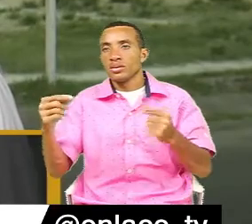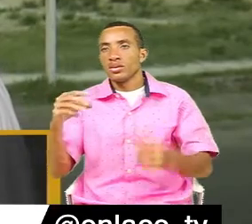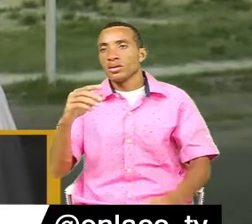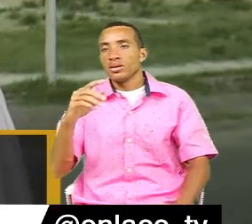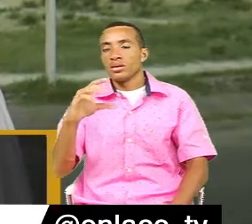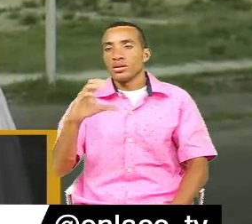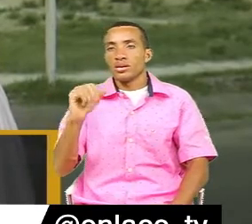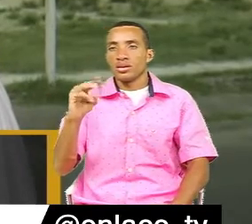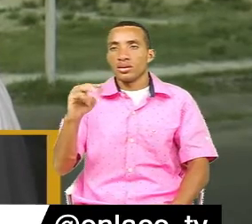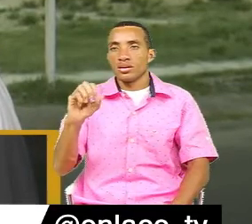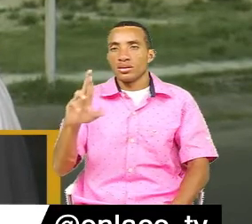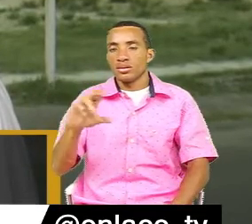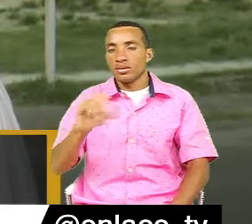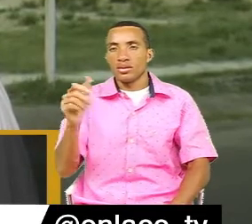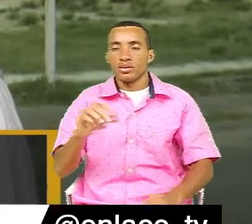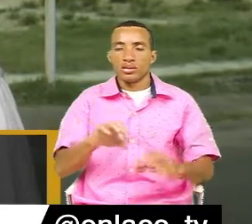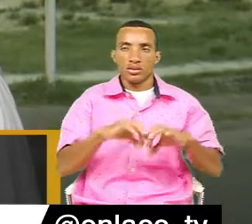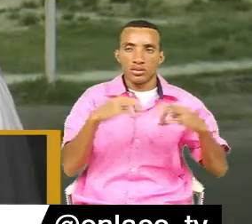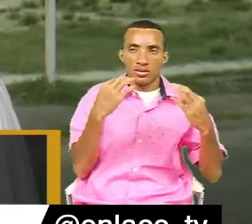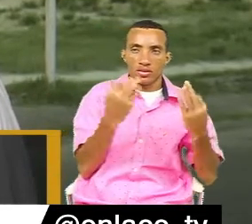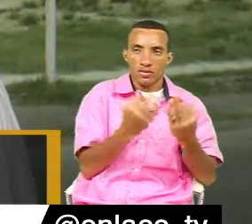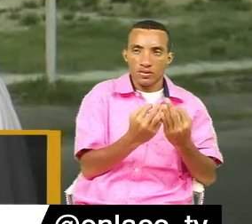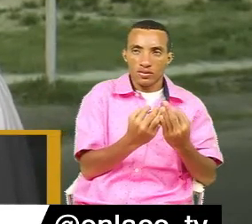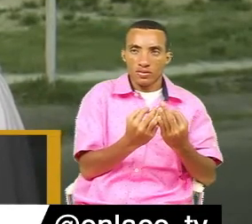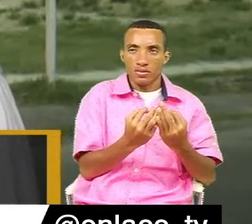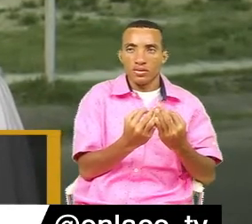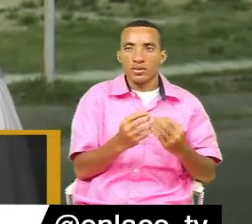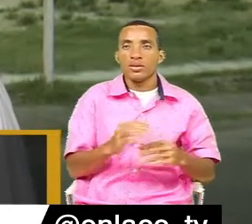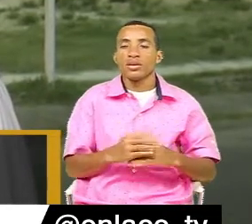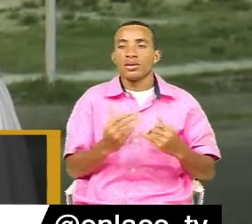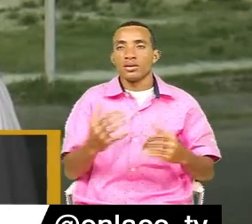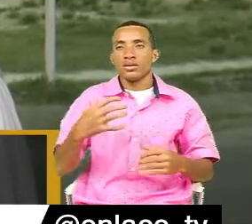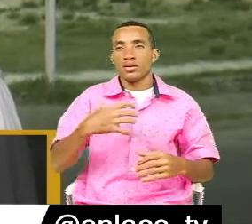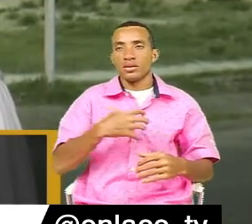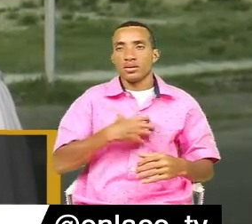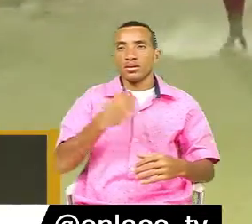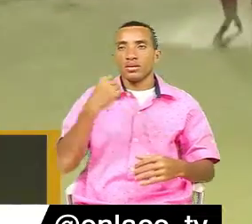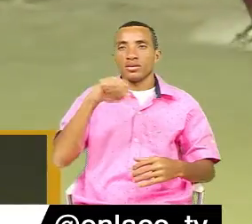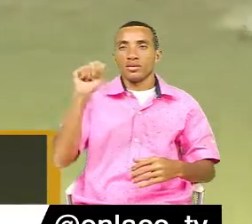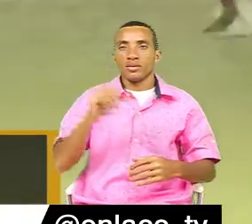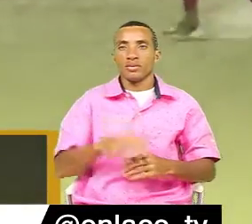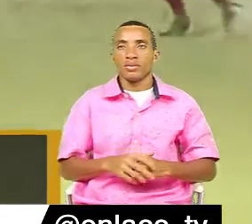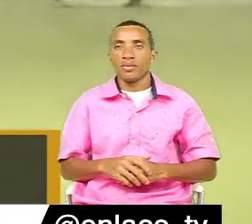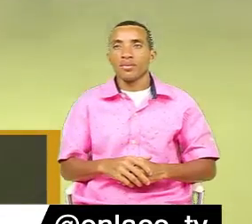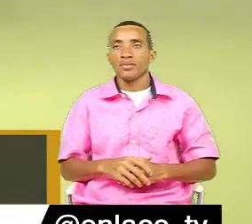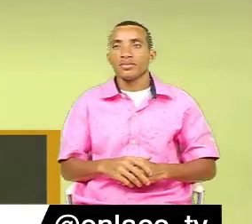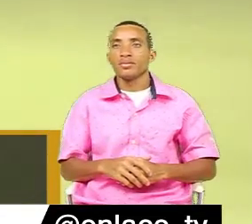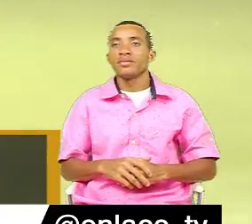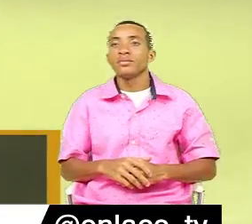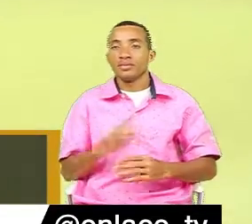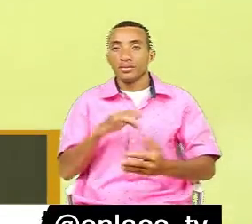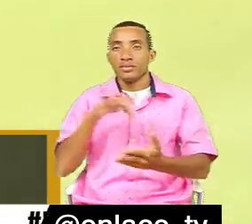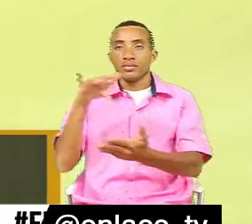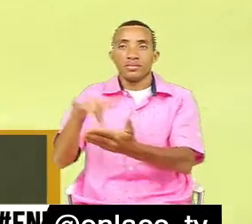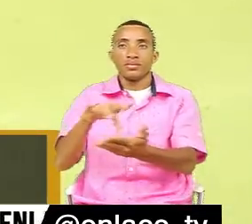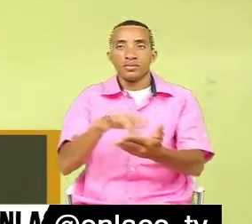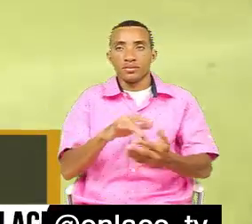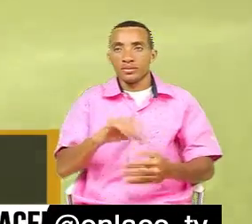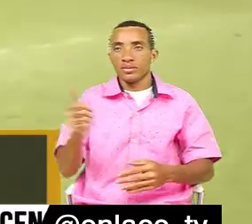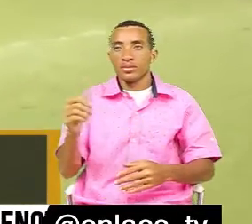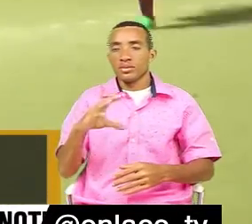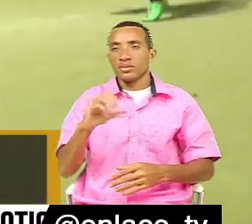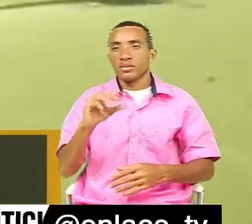segunda hora juega Star Family, que es uno, el actual campeón del hexagonal del barrio La Floresta. Han confirmado su participación los oncenos de